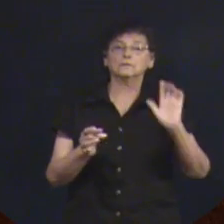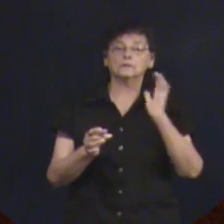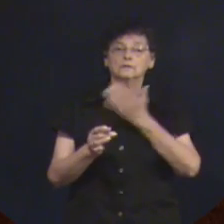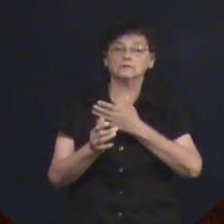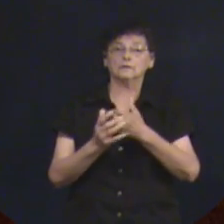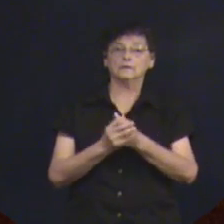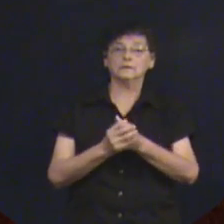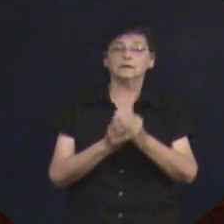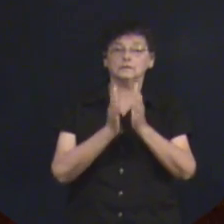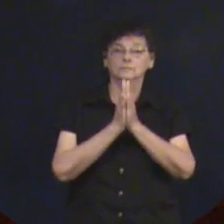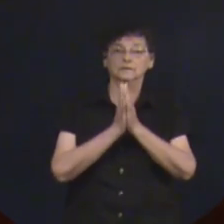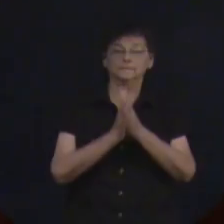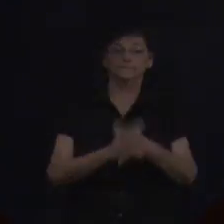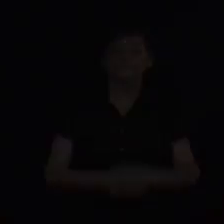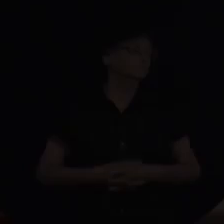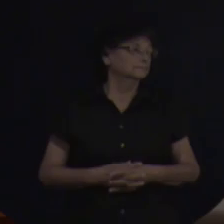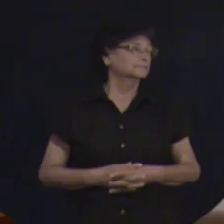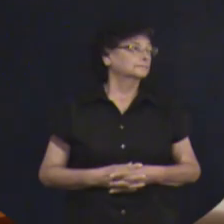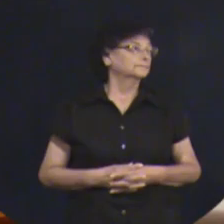nuestro. Amén.